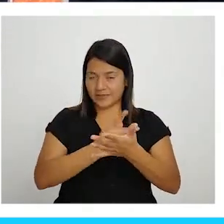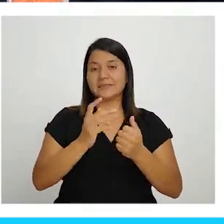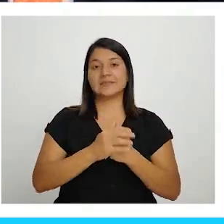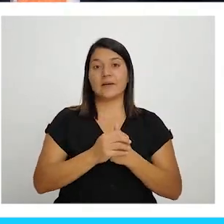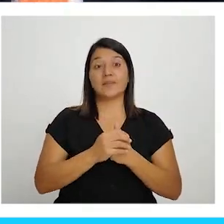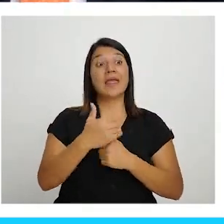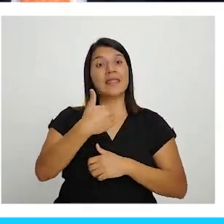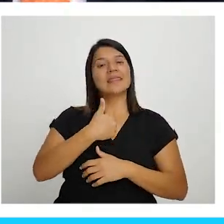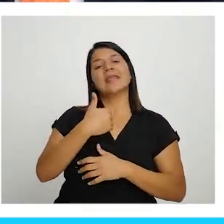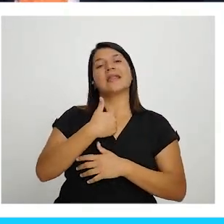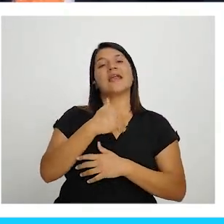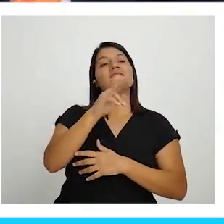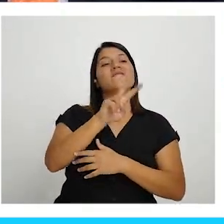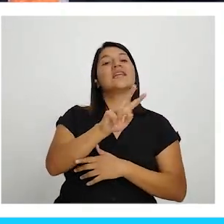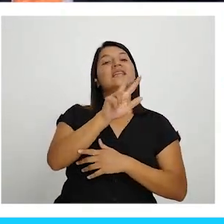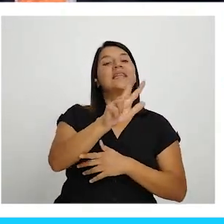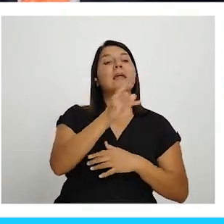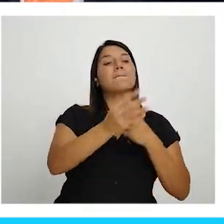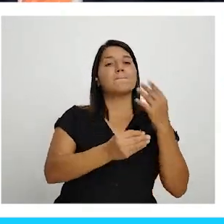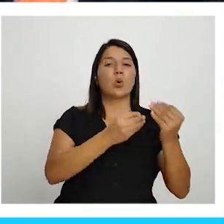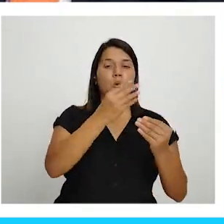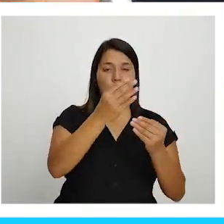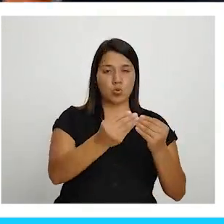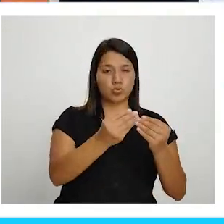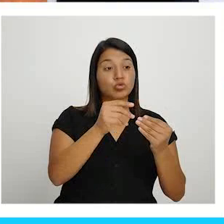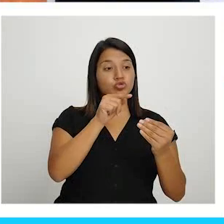productos de la canasta básica alimentaria del INEC.